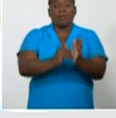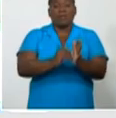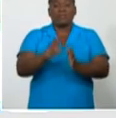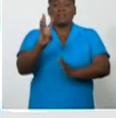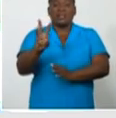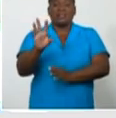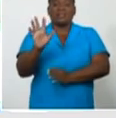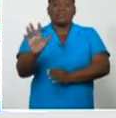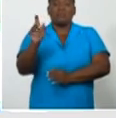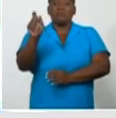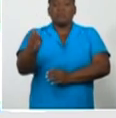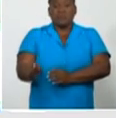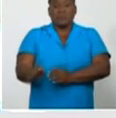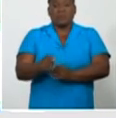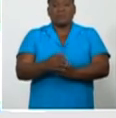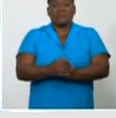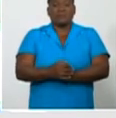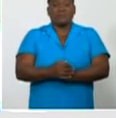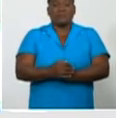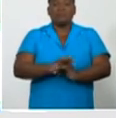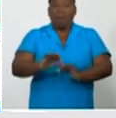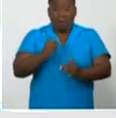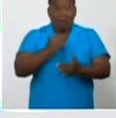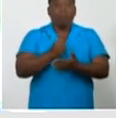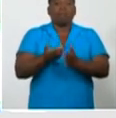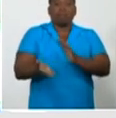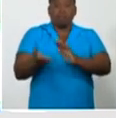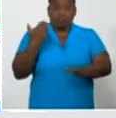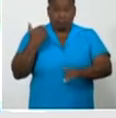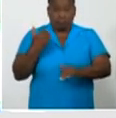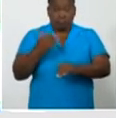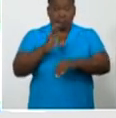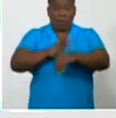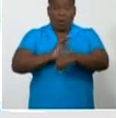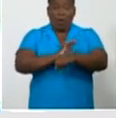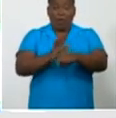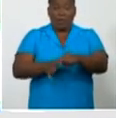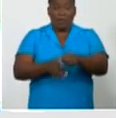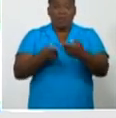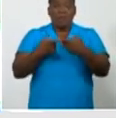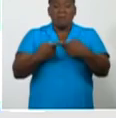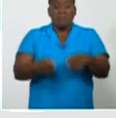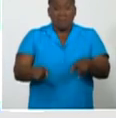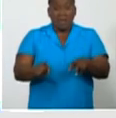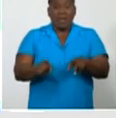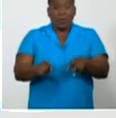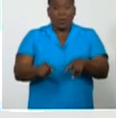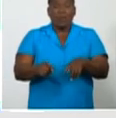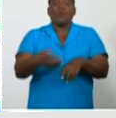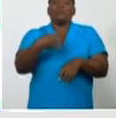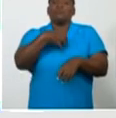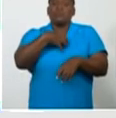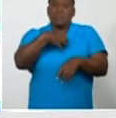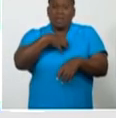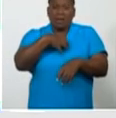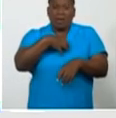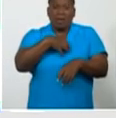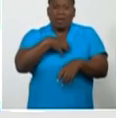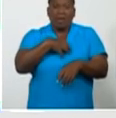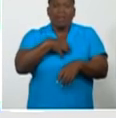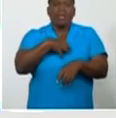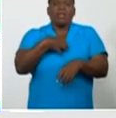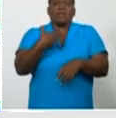88.035 personas que se han recuperado, pero que no están exentas de un grupo de